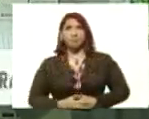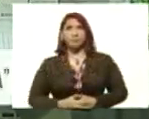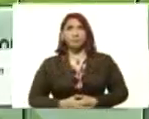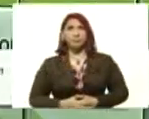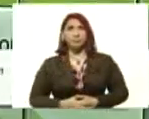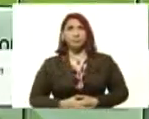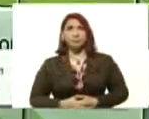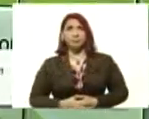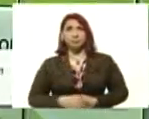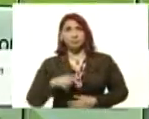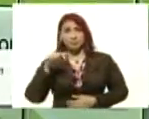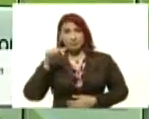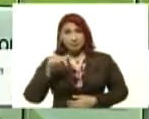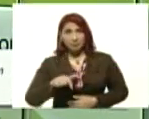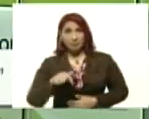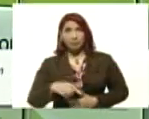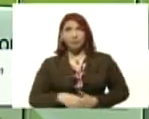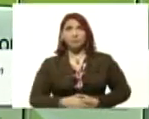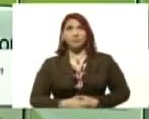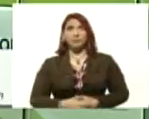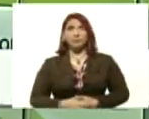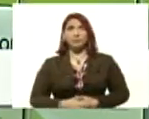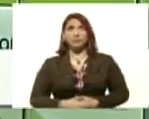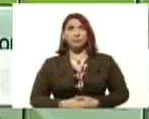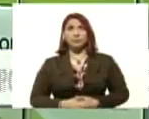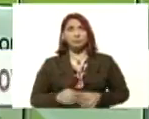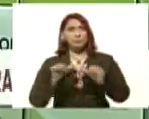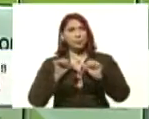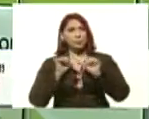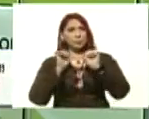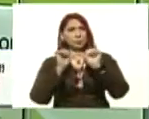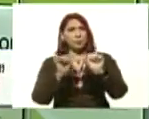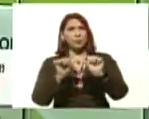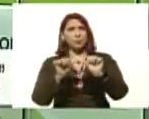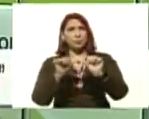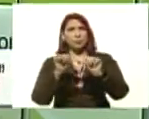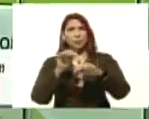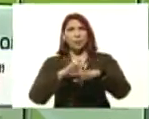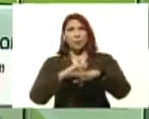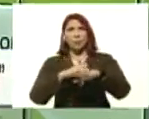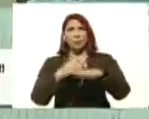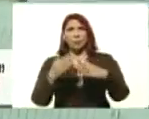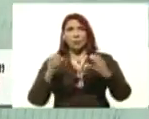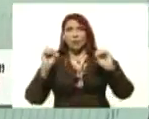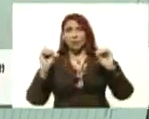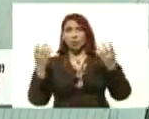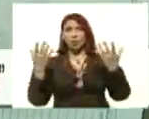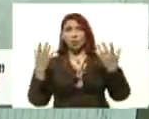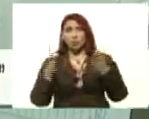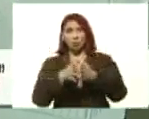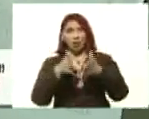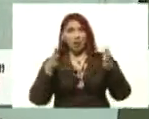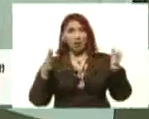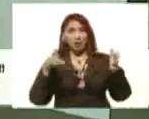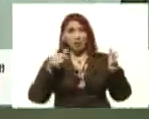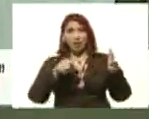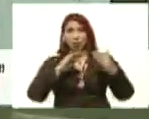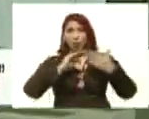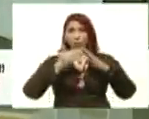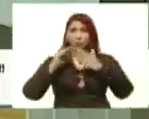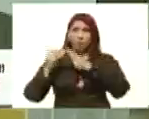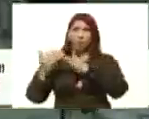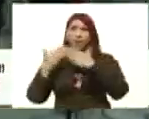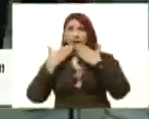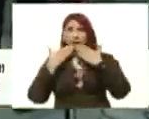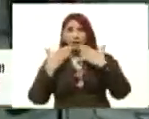el tiempo, presidente, esto se va a conservar porque este gran logro de hoy en esta comunidad es